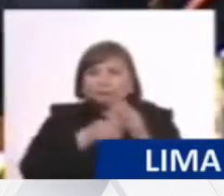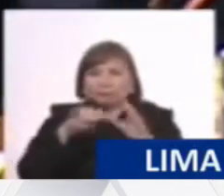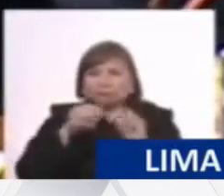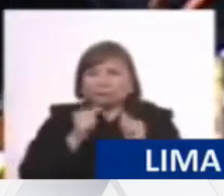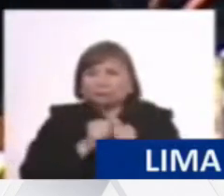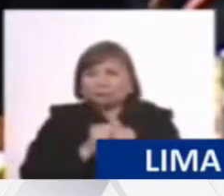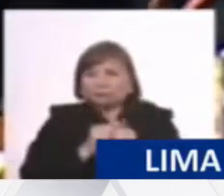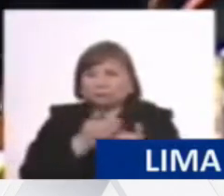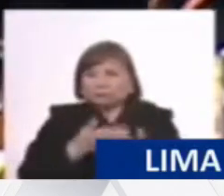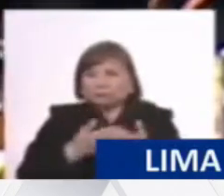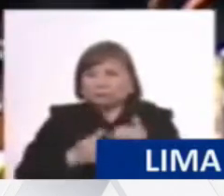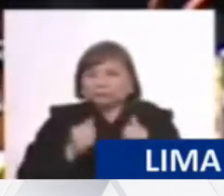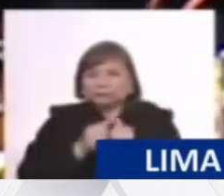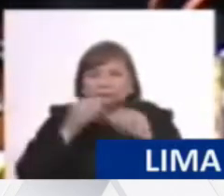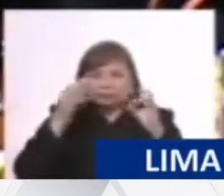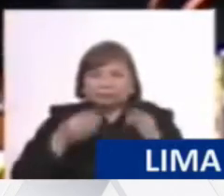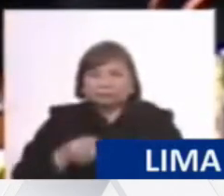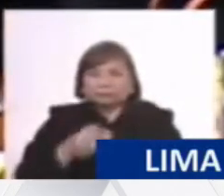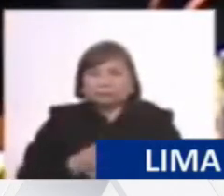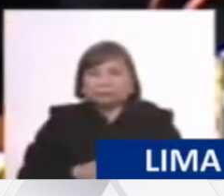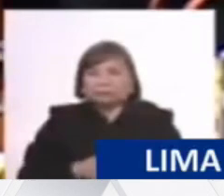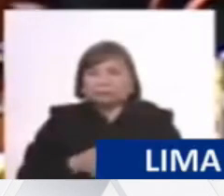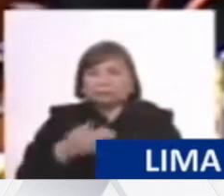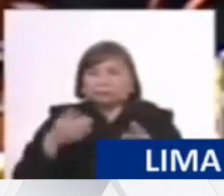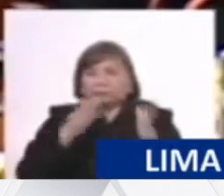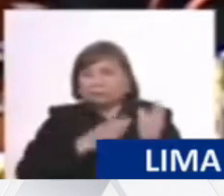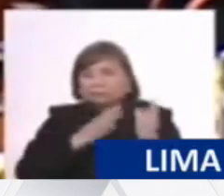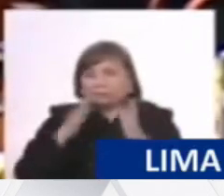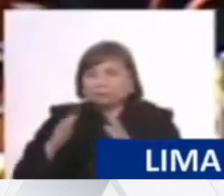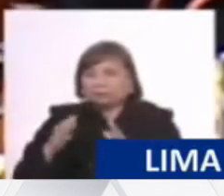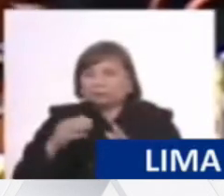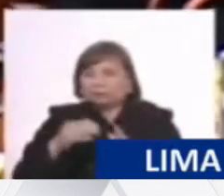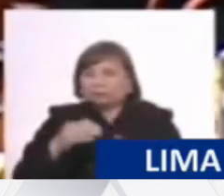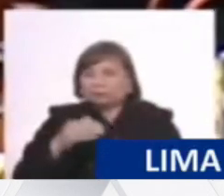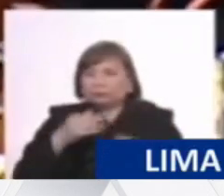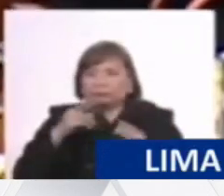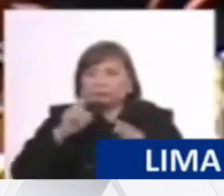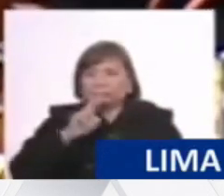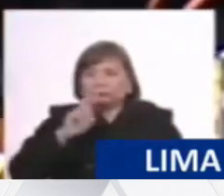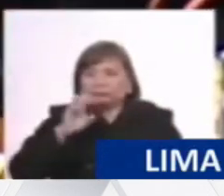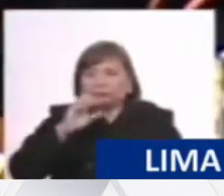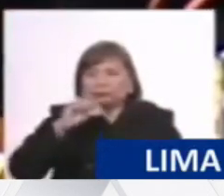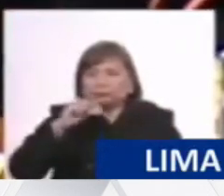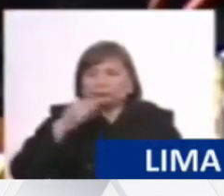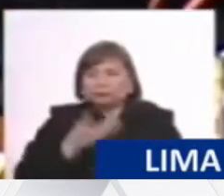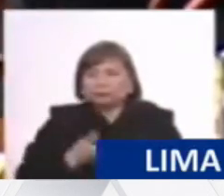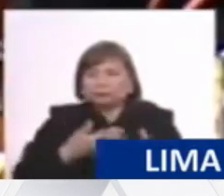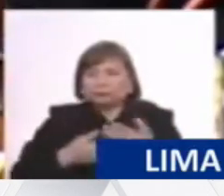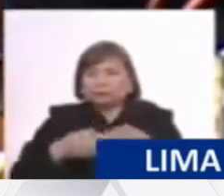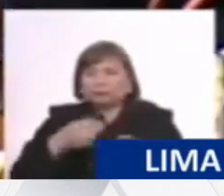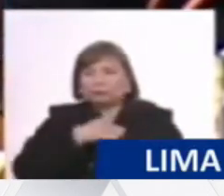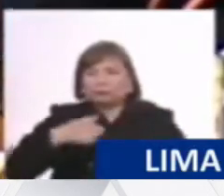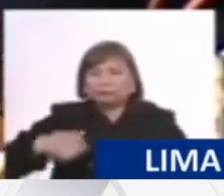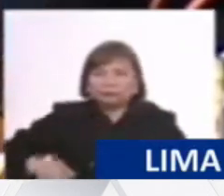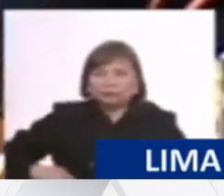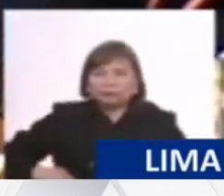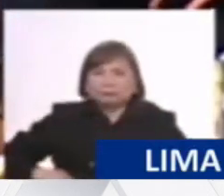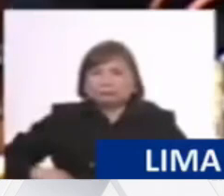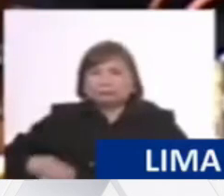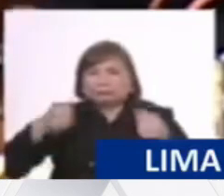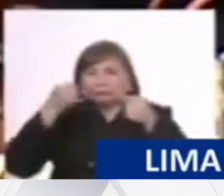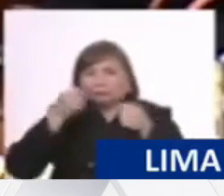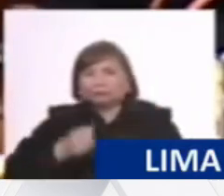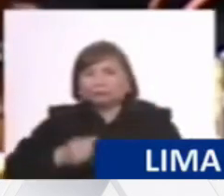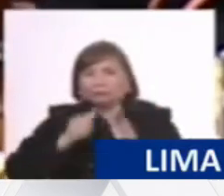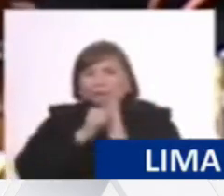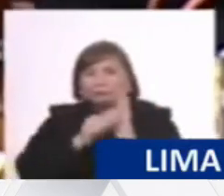Política. En consecuencia, se procederá al régimen de sucesión presidencial